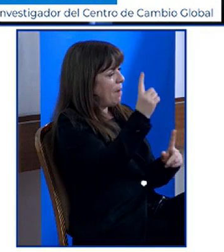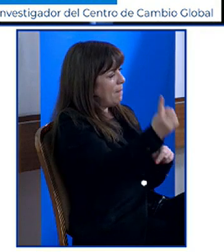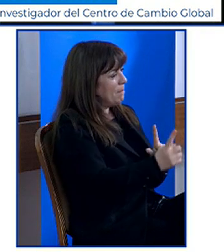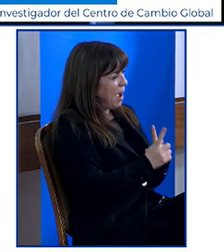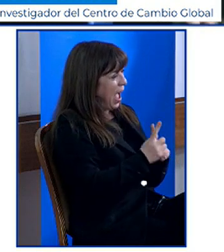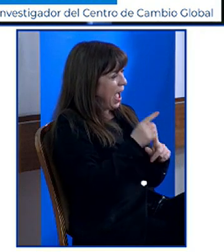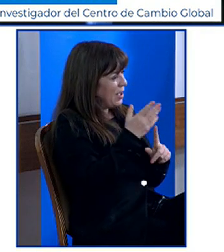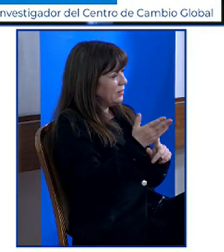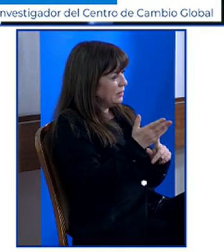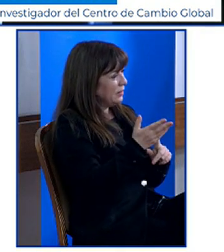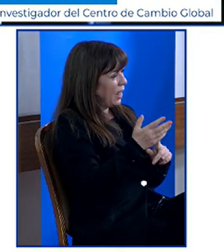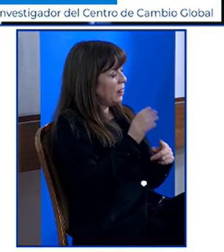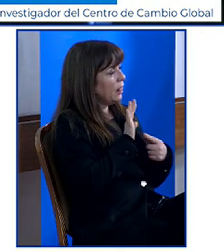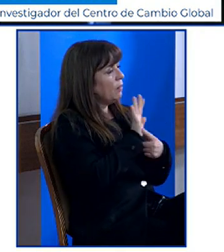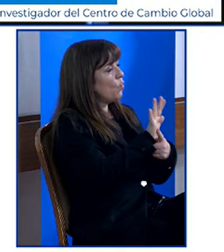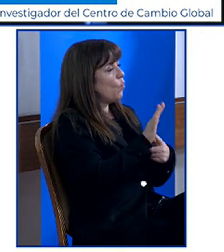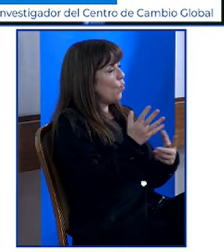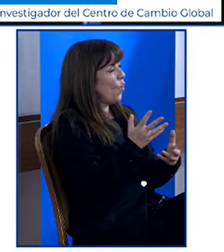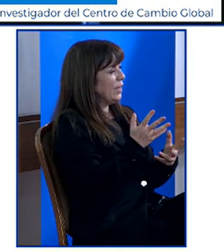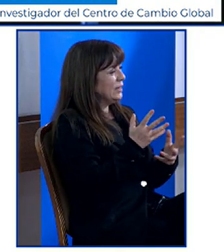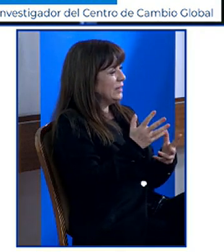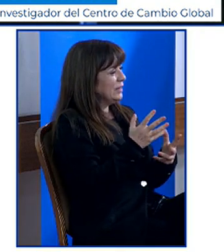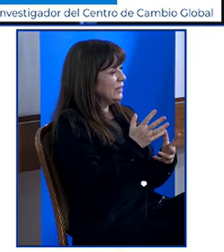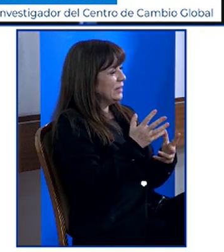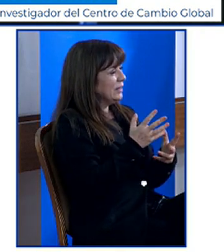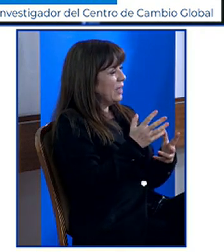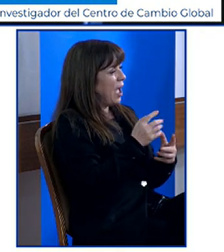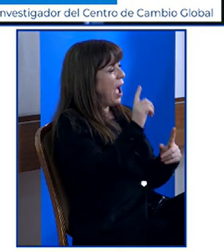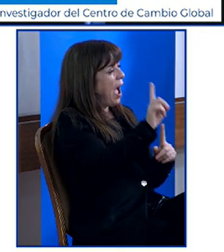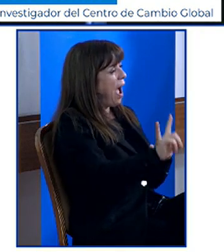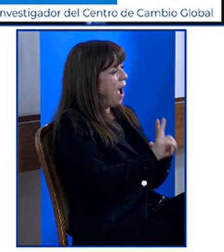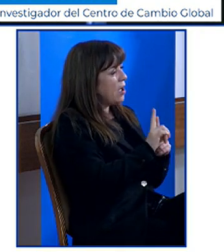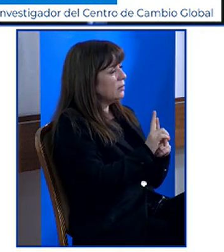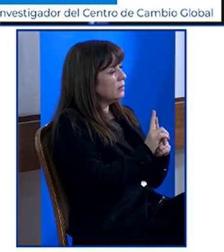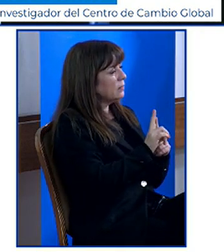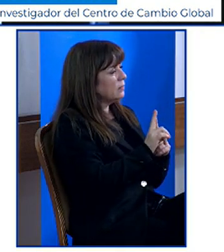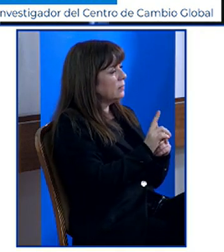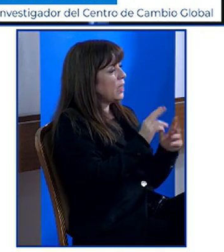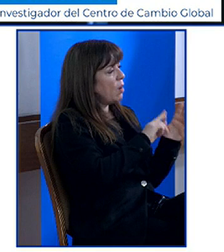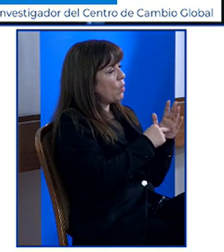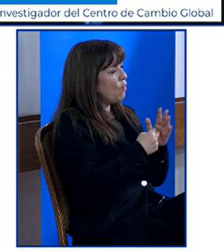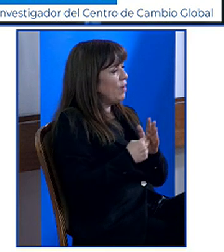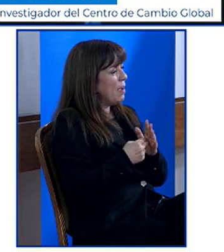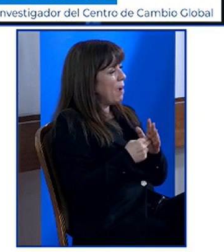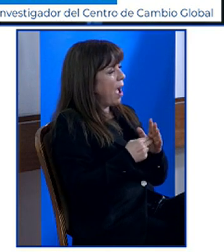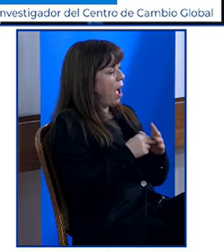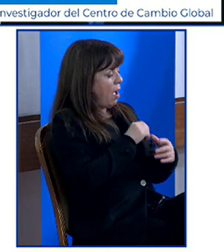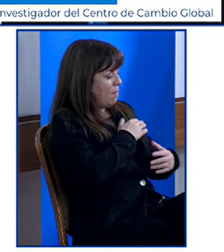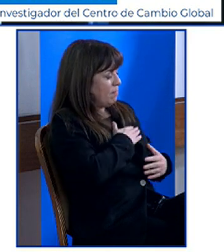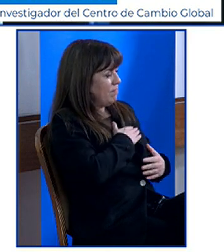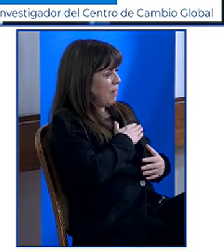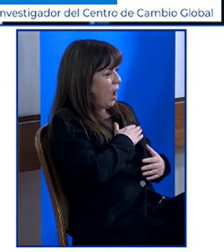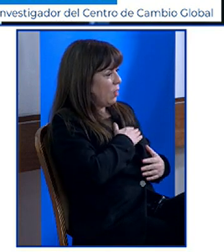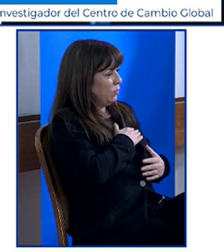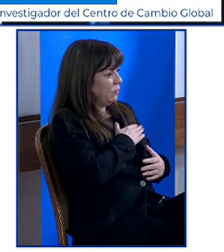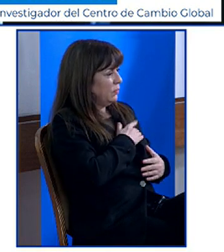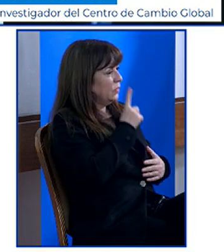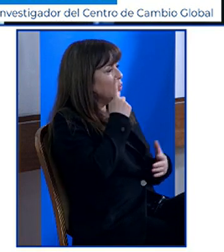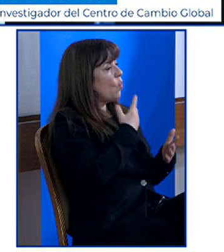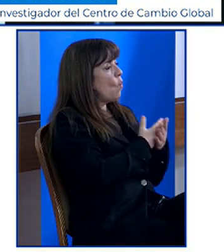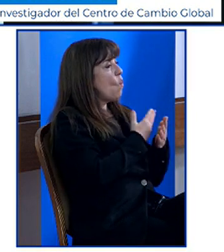todos, para una muestra de pacientes que se atendieron por alguna causa cardiovascular al menos una